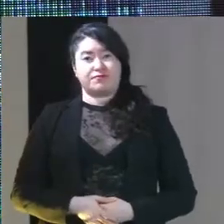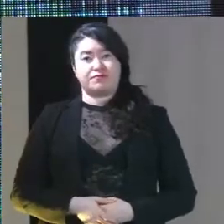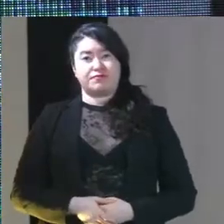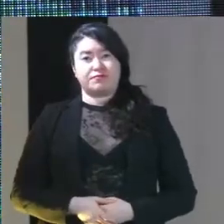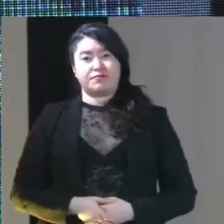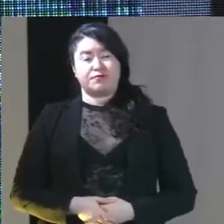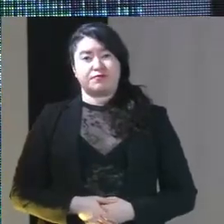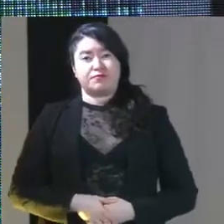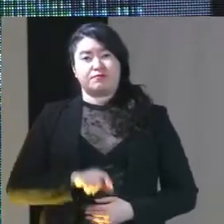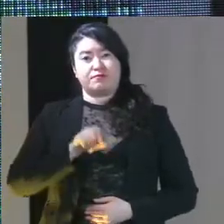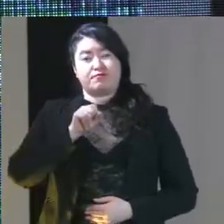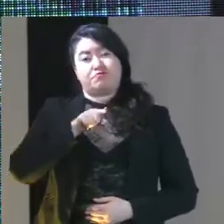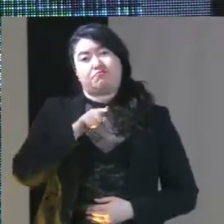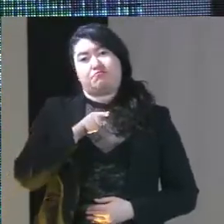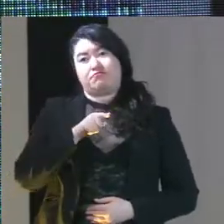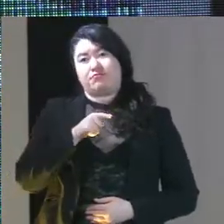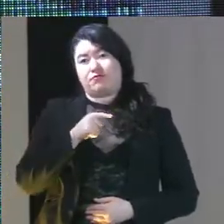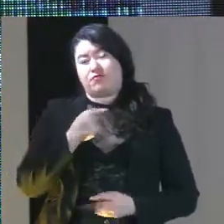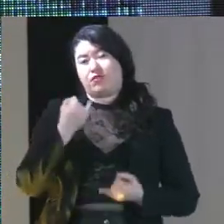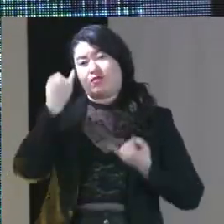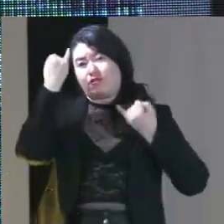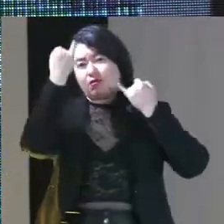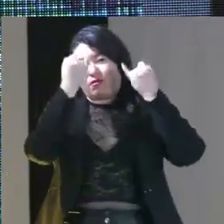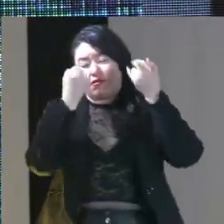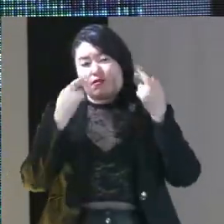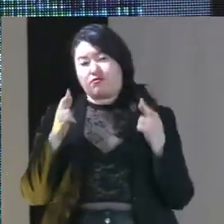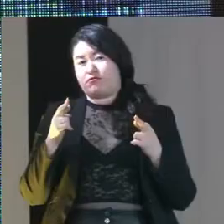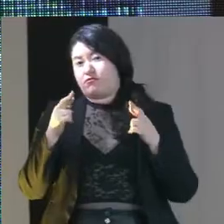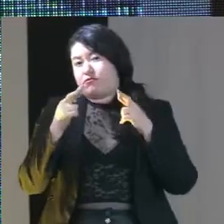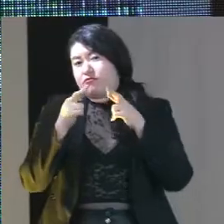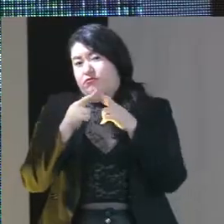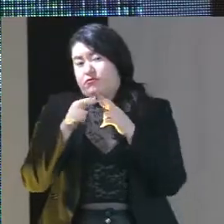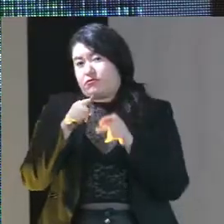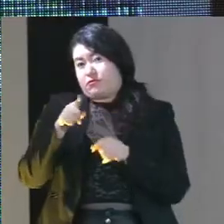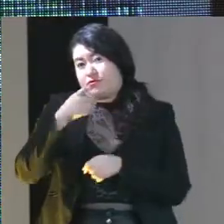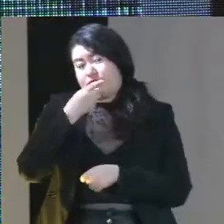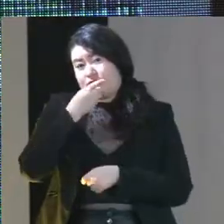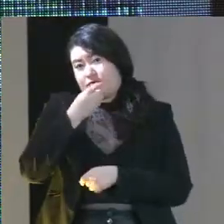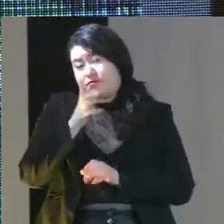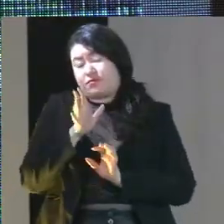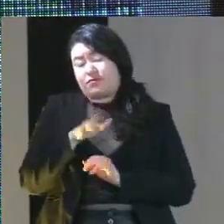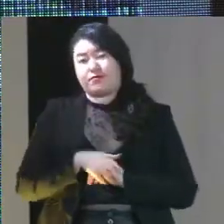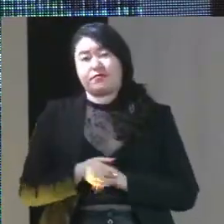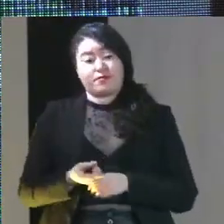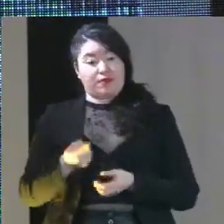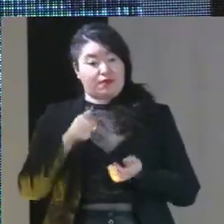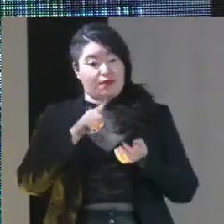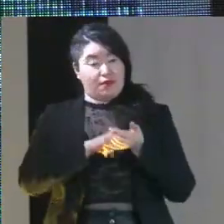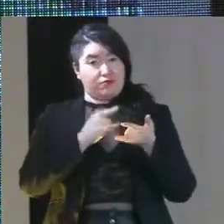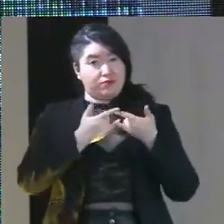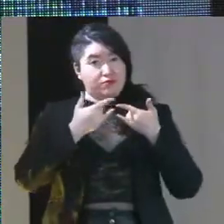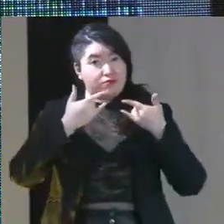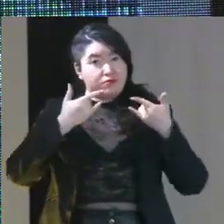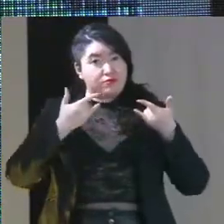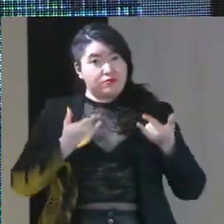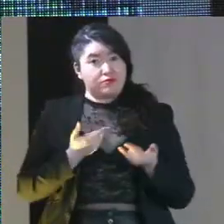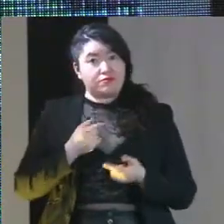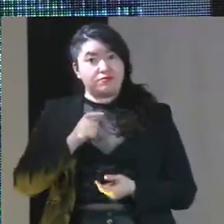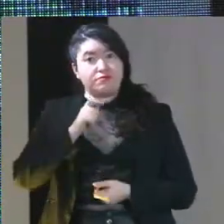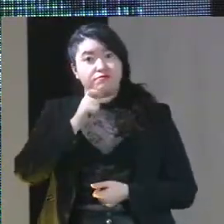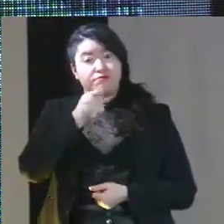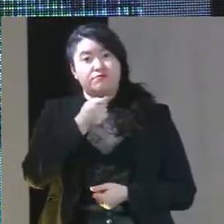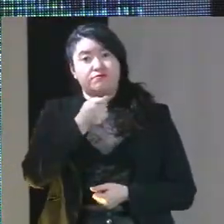Por muy revisionista que se proclame, me parece que la narrativa histórica que se regodea en